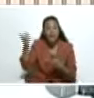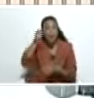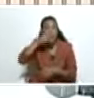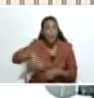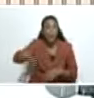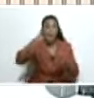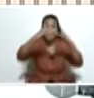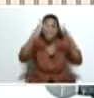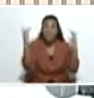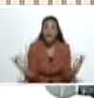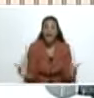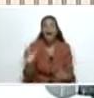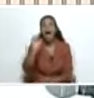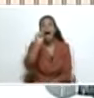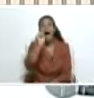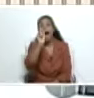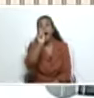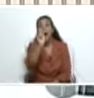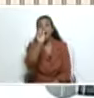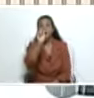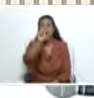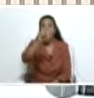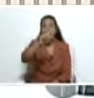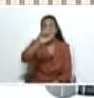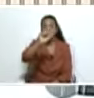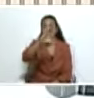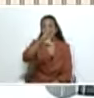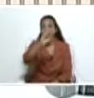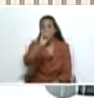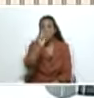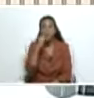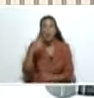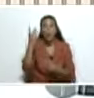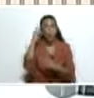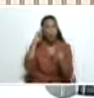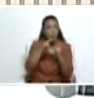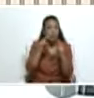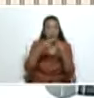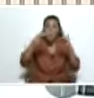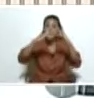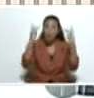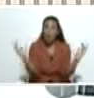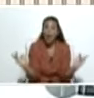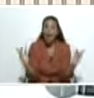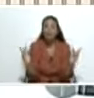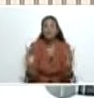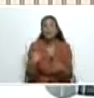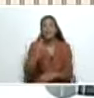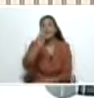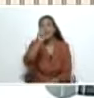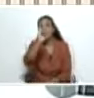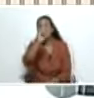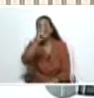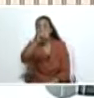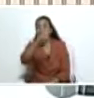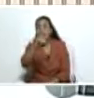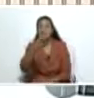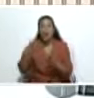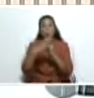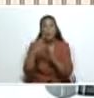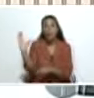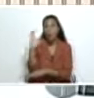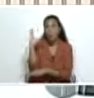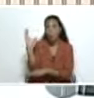puente binacional Atanasio Girardot, conocido por allá como puente de Tienditas, que une a